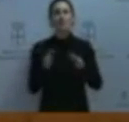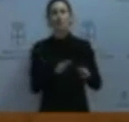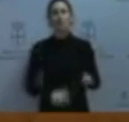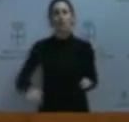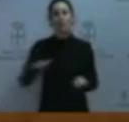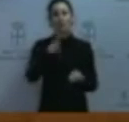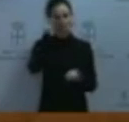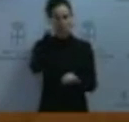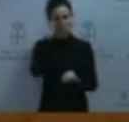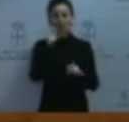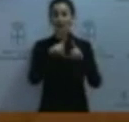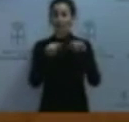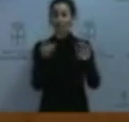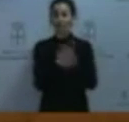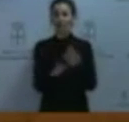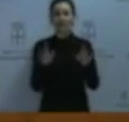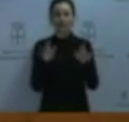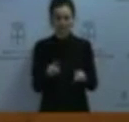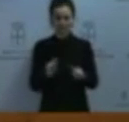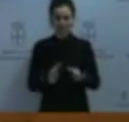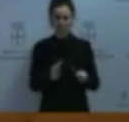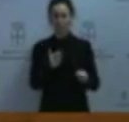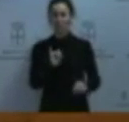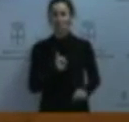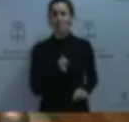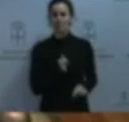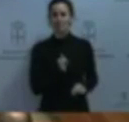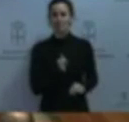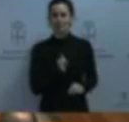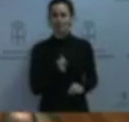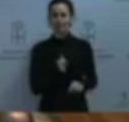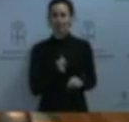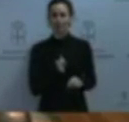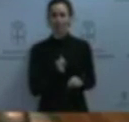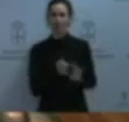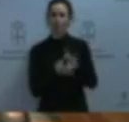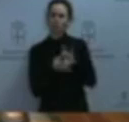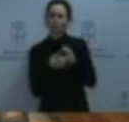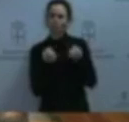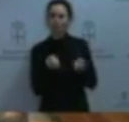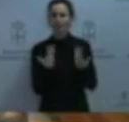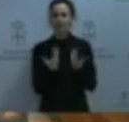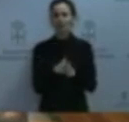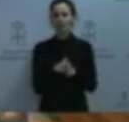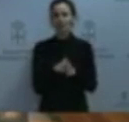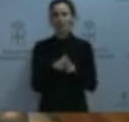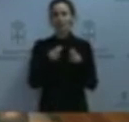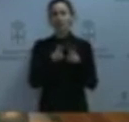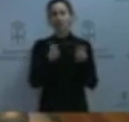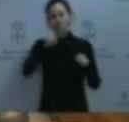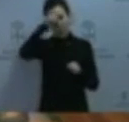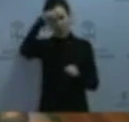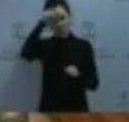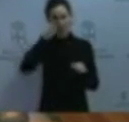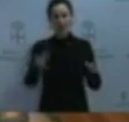rurales. Asturias es un territorio cuya identidad se encuentra íntimamente ligada a los paisajes sociales y culturales de sus